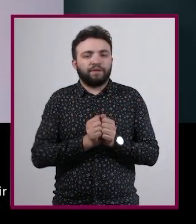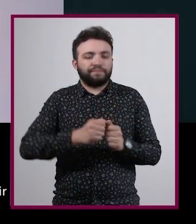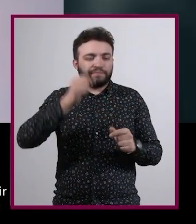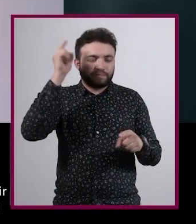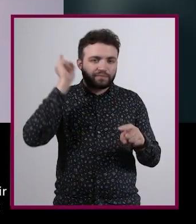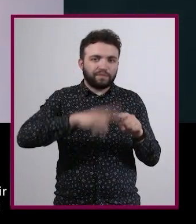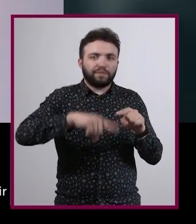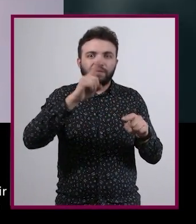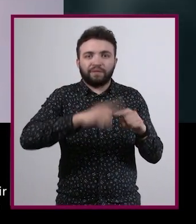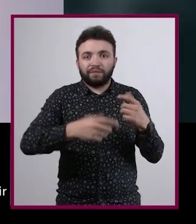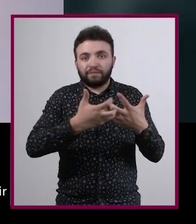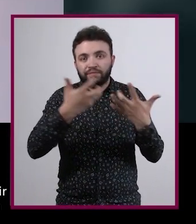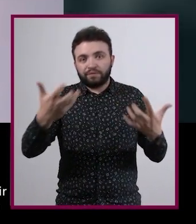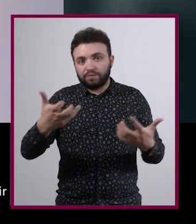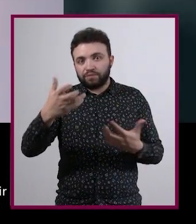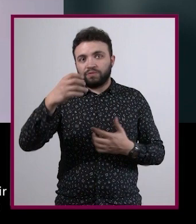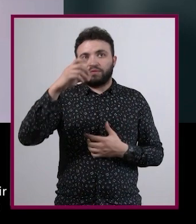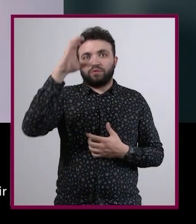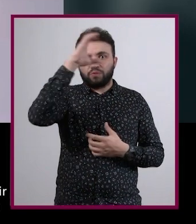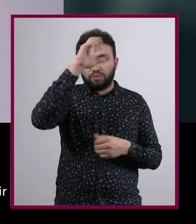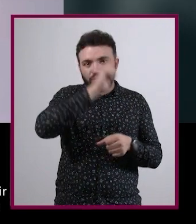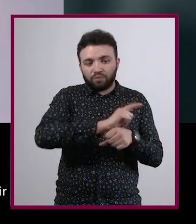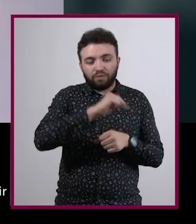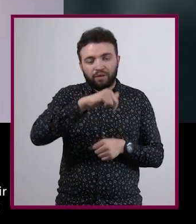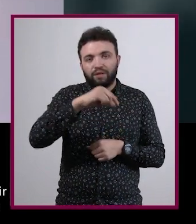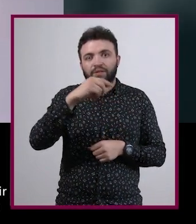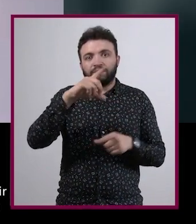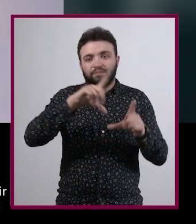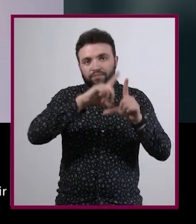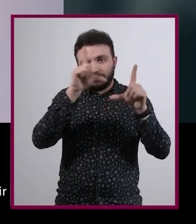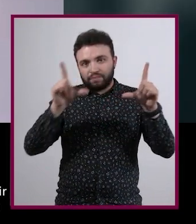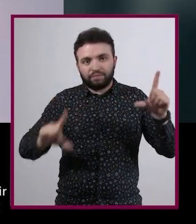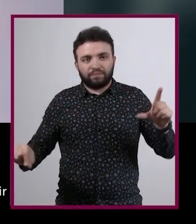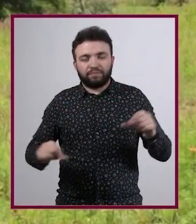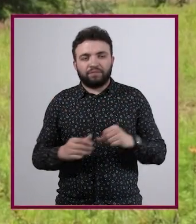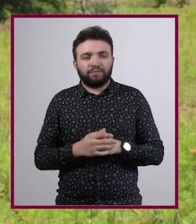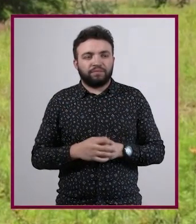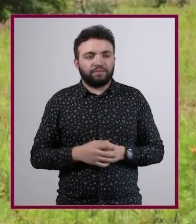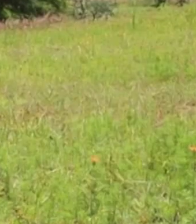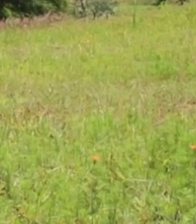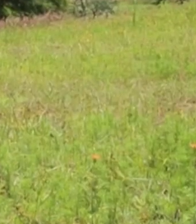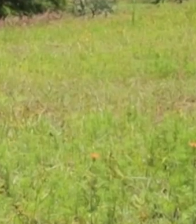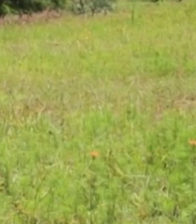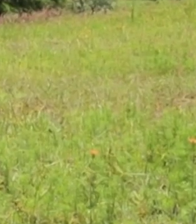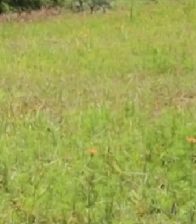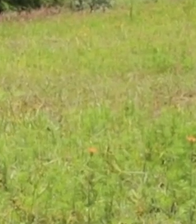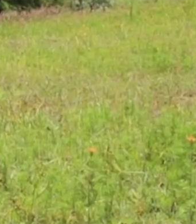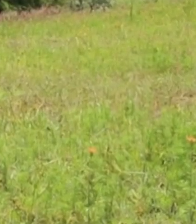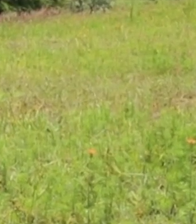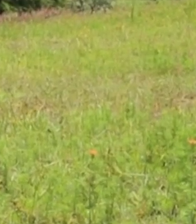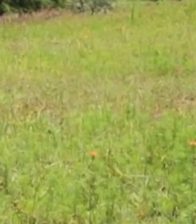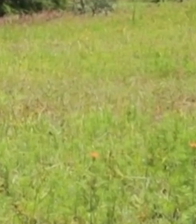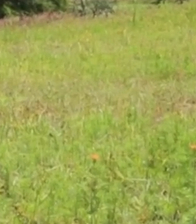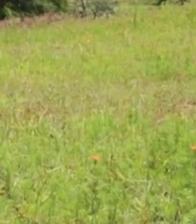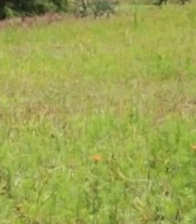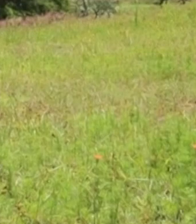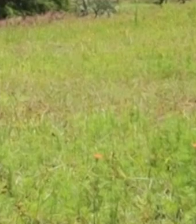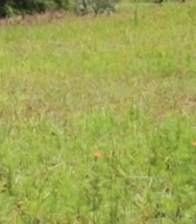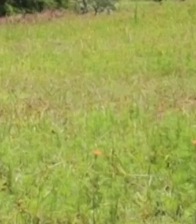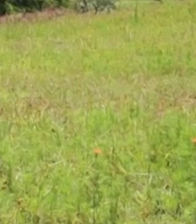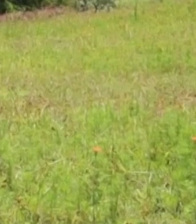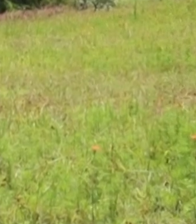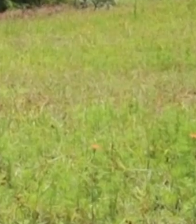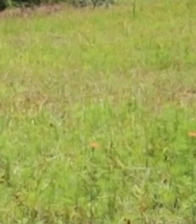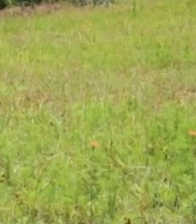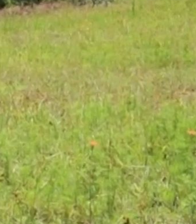de territorios, culturas y cuerpos de los lugares colonizados. Lo último que vieron los ojos